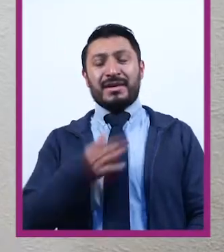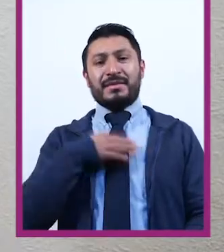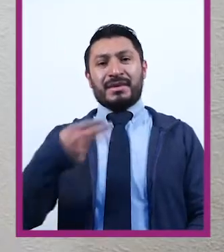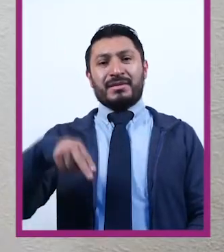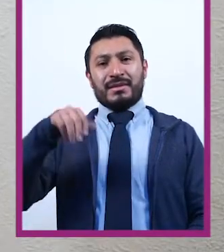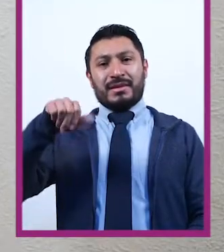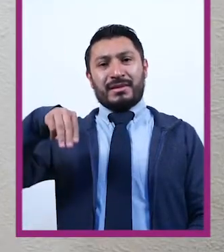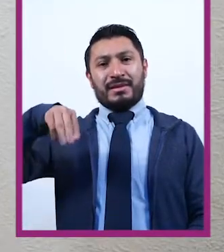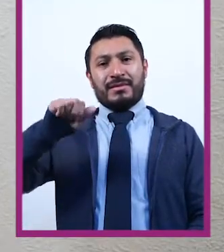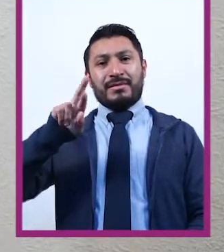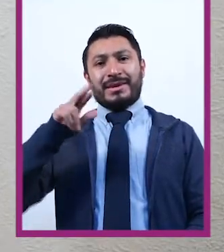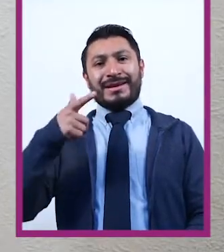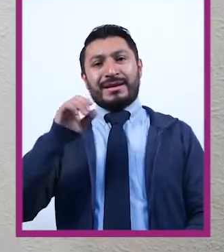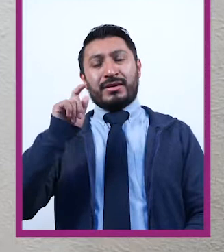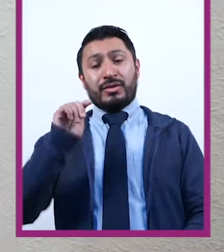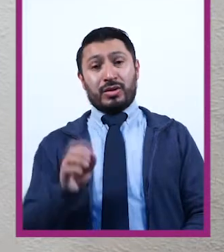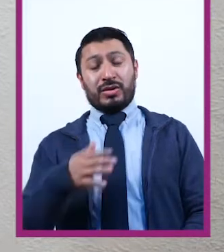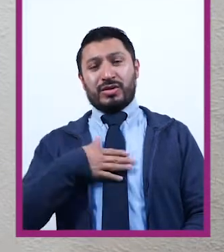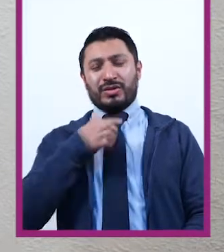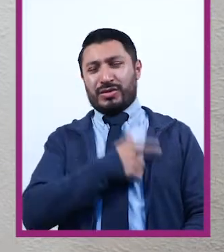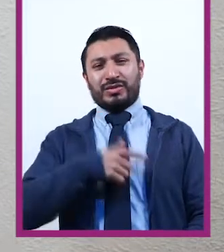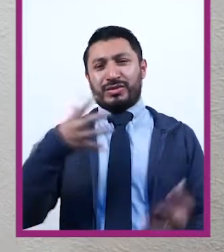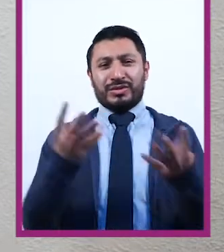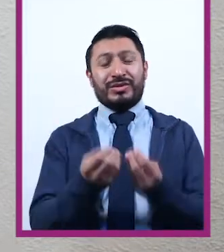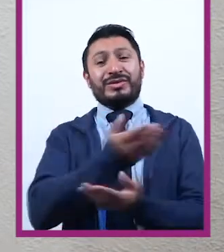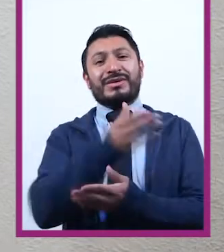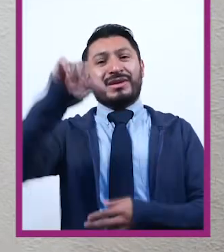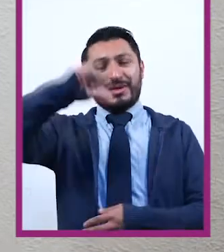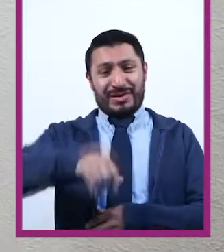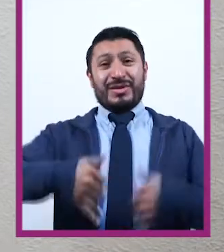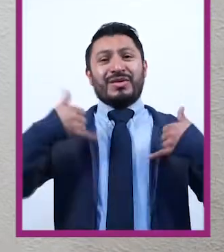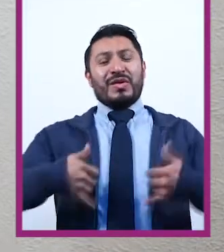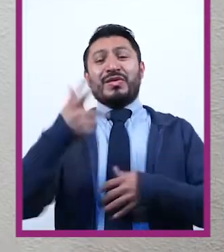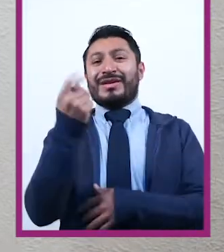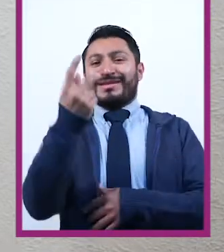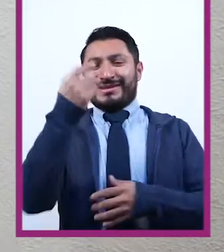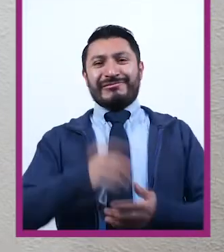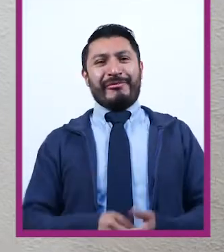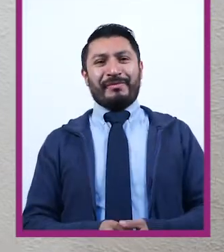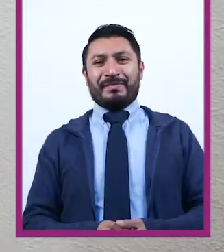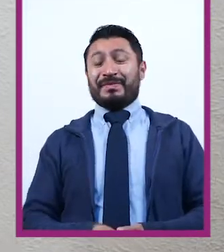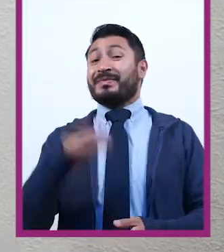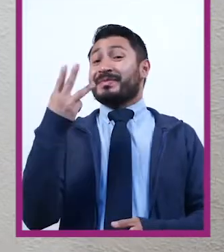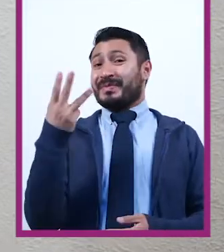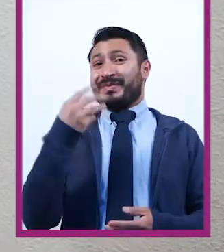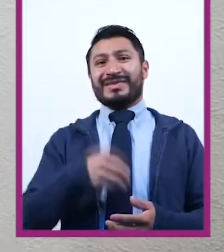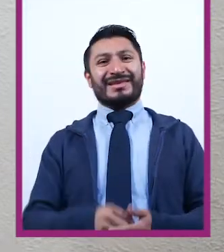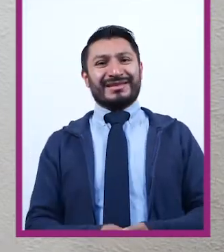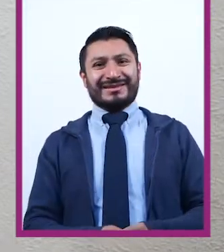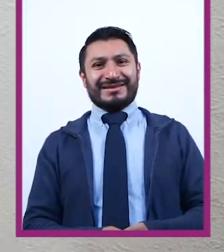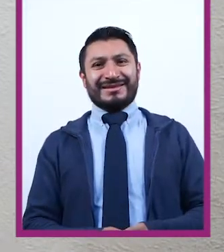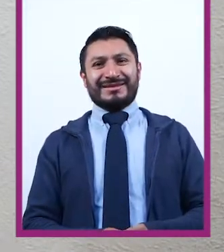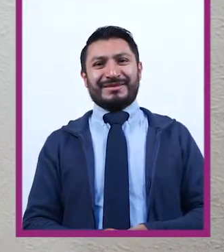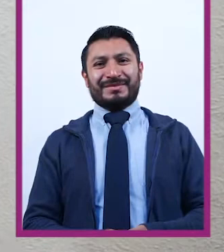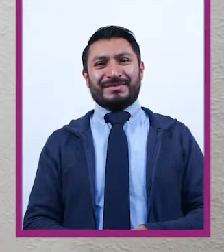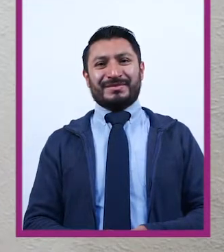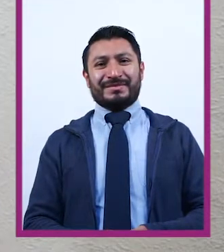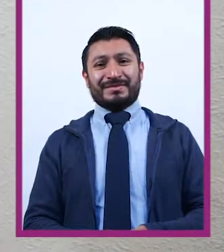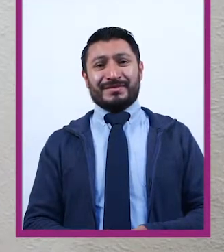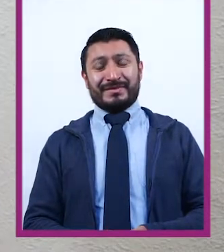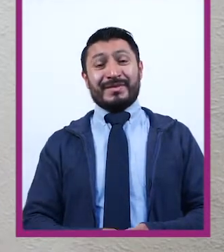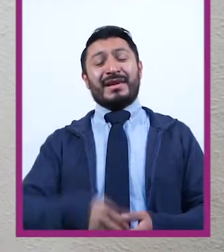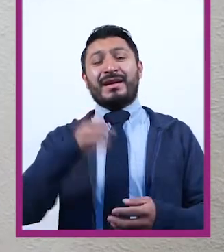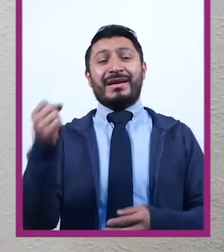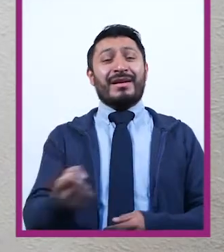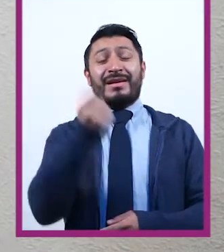¿qué tal? Soy Margot Cortázar y me da mucho gusto acompañarlos en esto que es Jóvenes en TV 3. La cuenta de